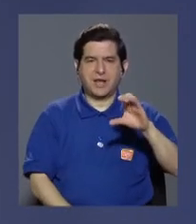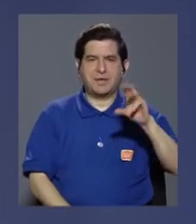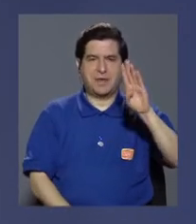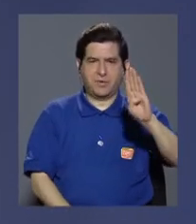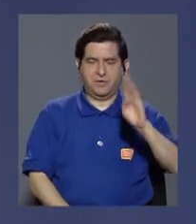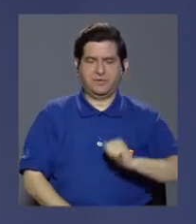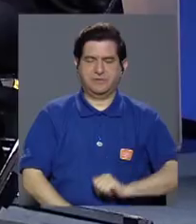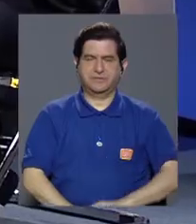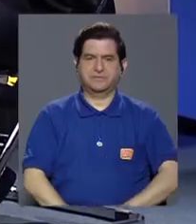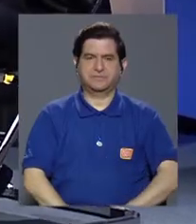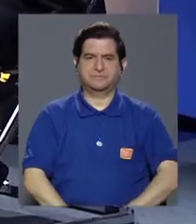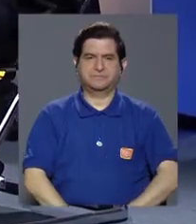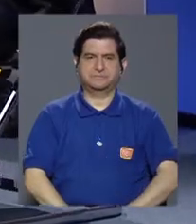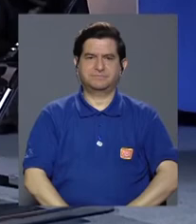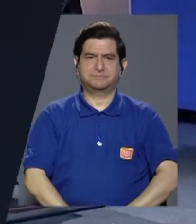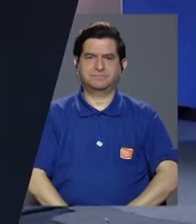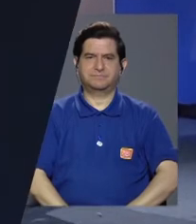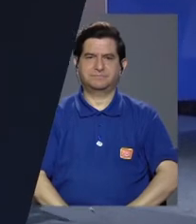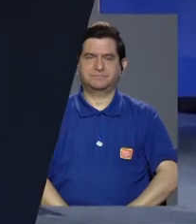bernal